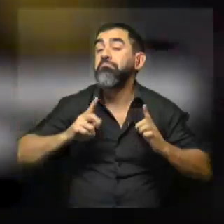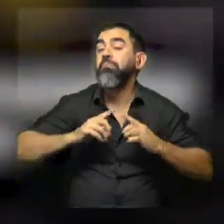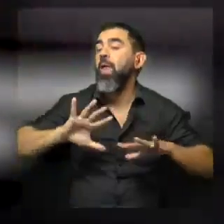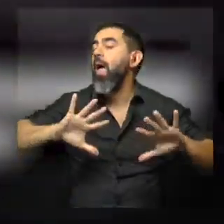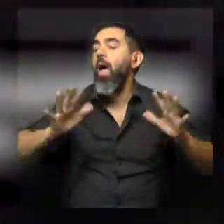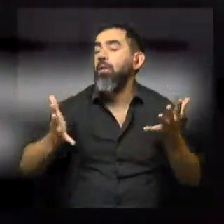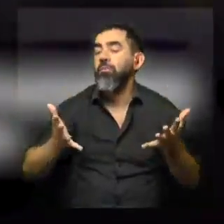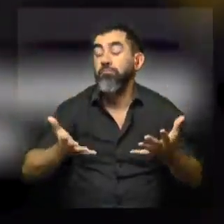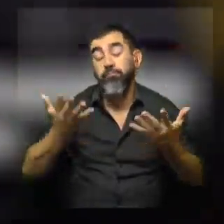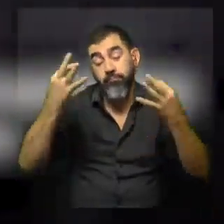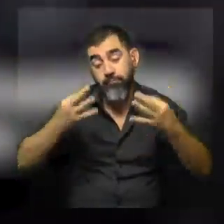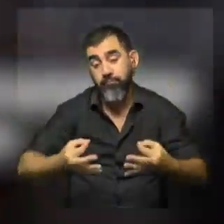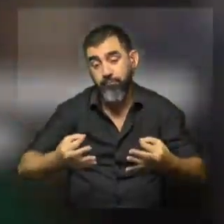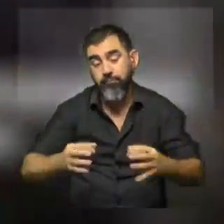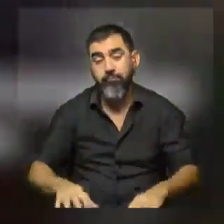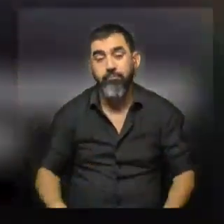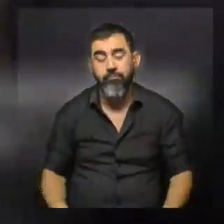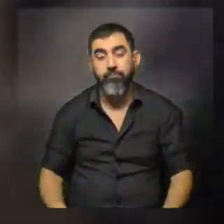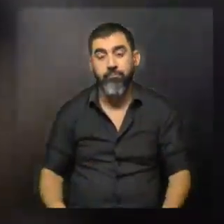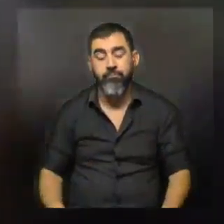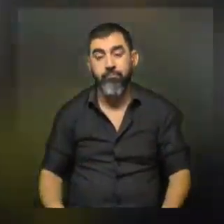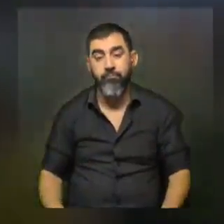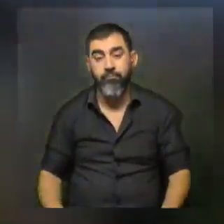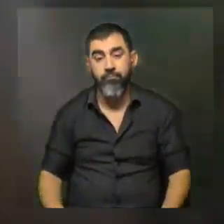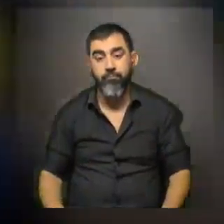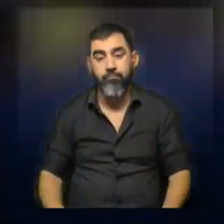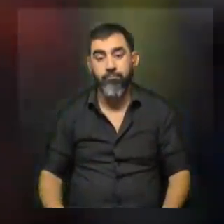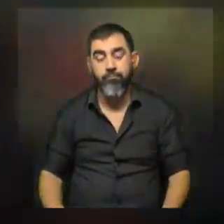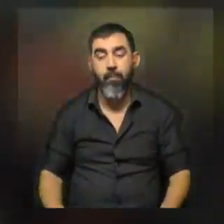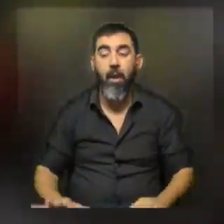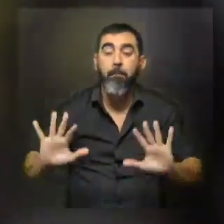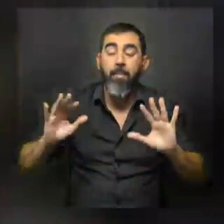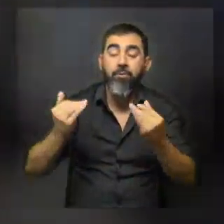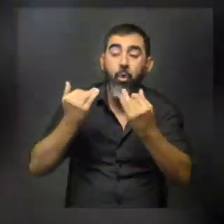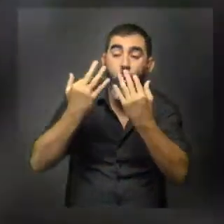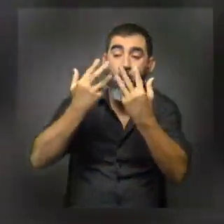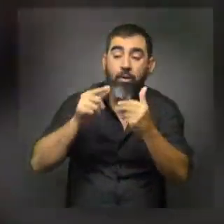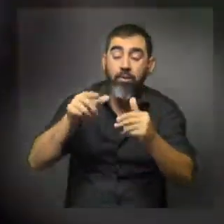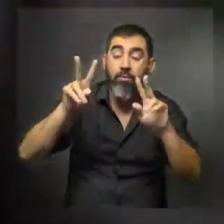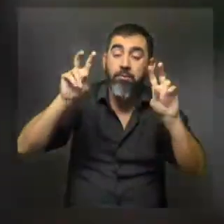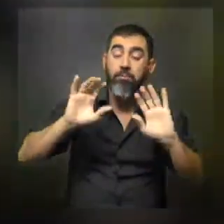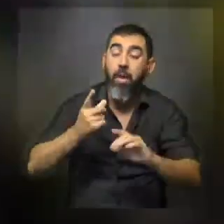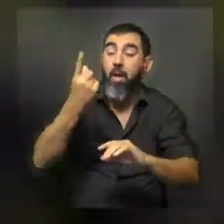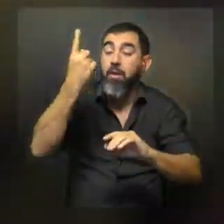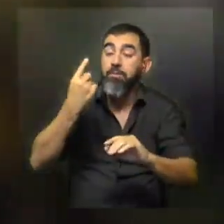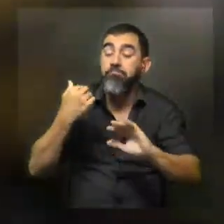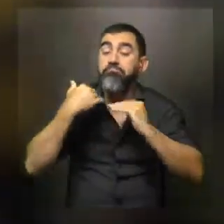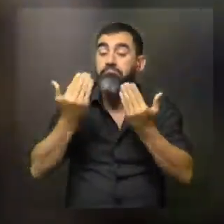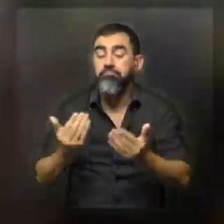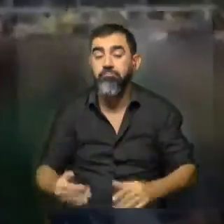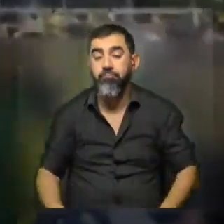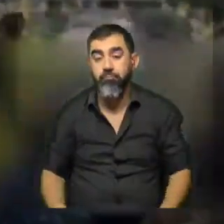iba a pasar algo. Bueno, no sé. Algo pasó. Capaz que está orquestado esto. Es tremendo. Bueno, no sé, es lo que dice el